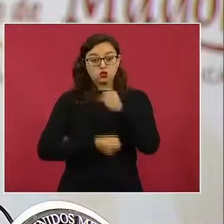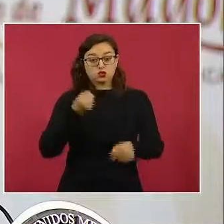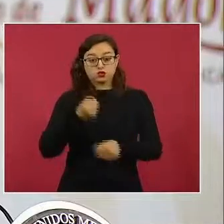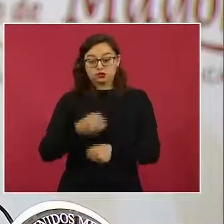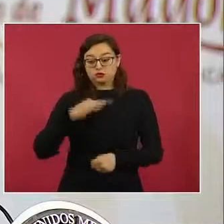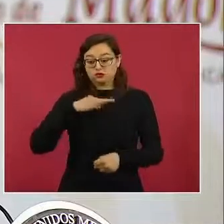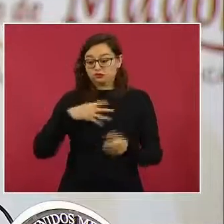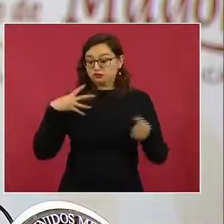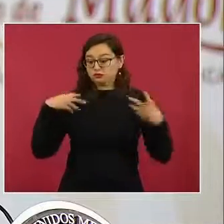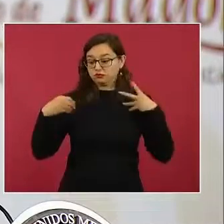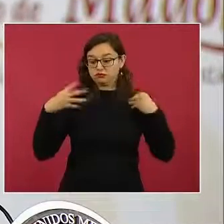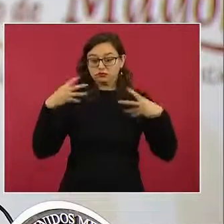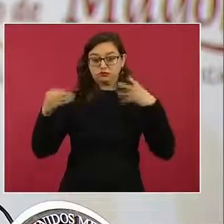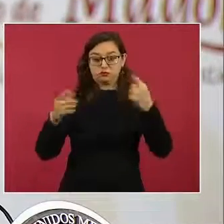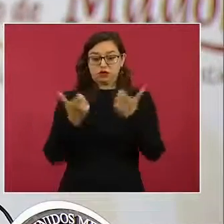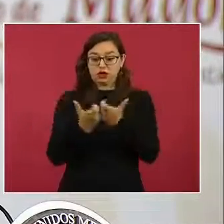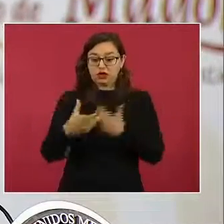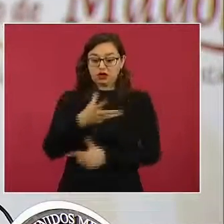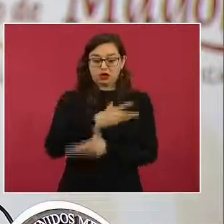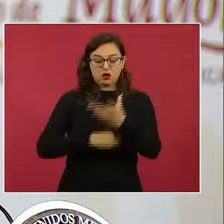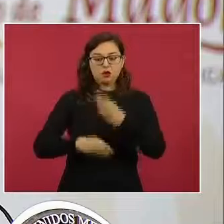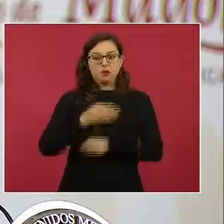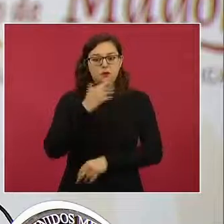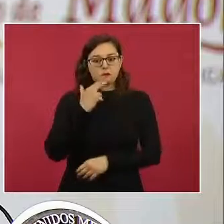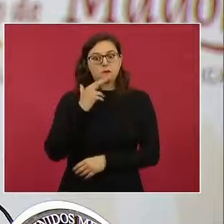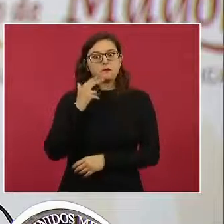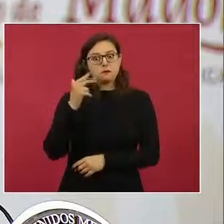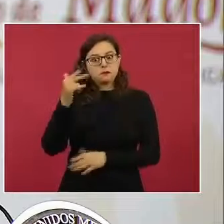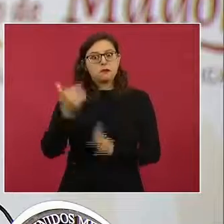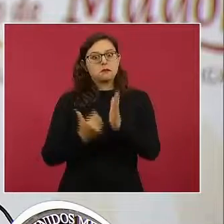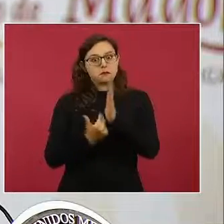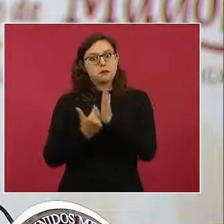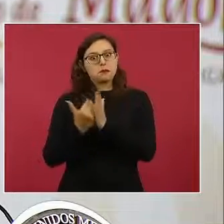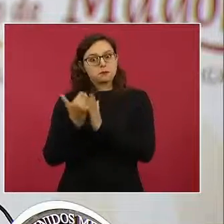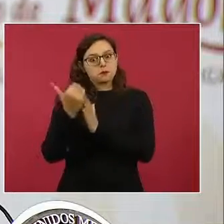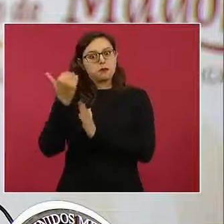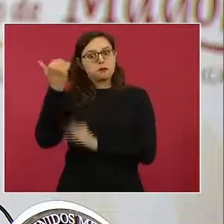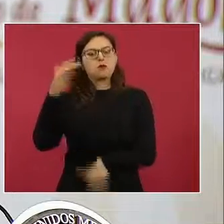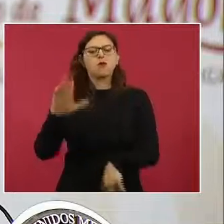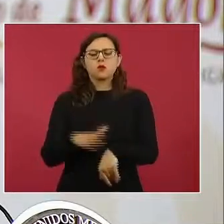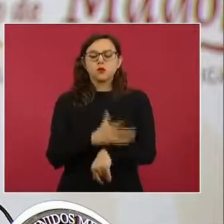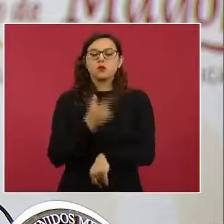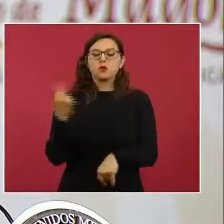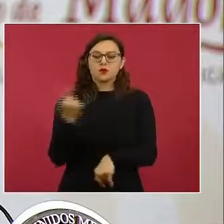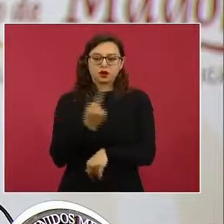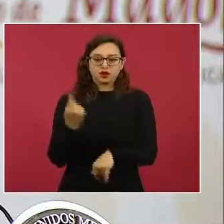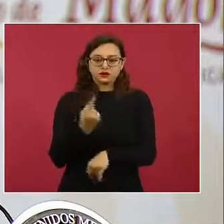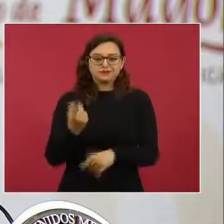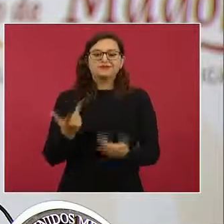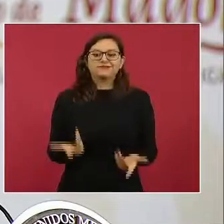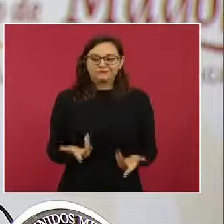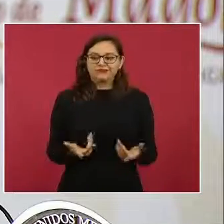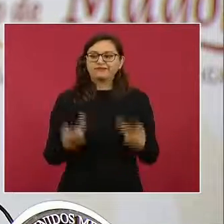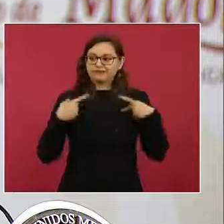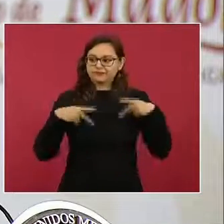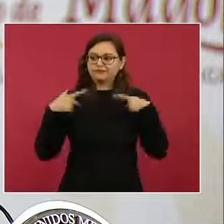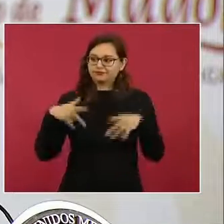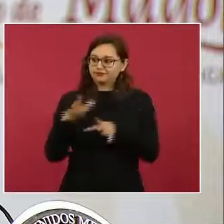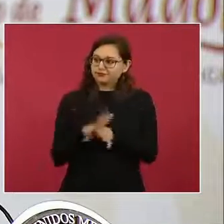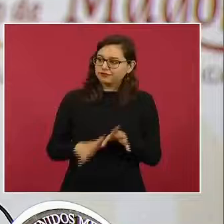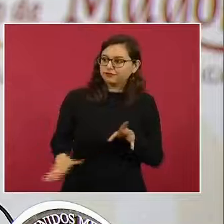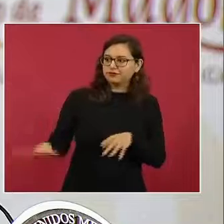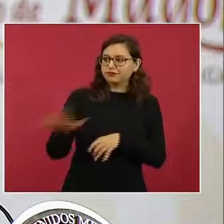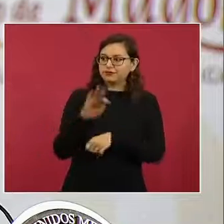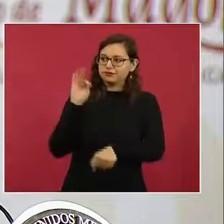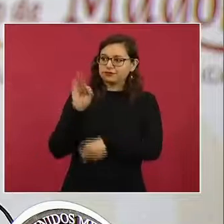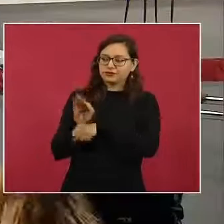materia económica, gracias a las medidas impulsadas para garantizar el bienestar, particularmente de quienes más lo necesitan, que